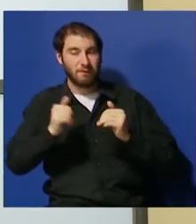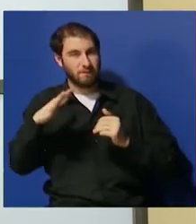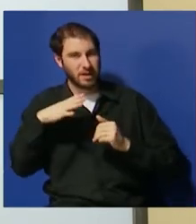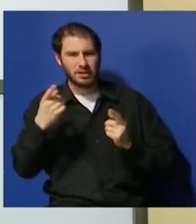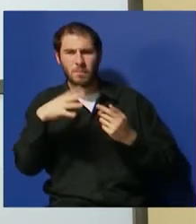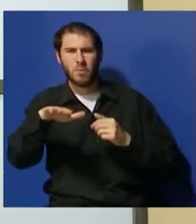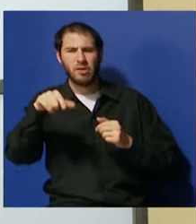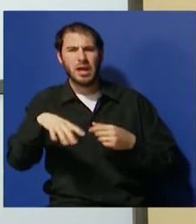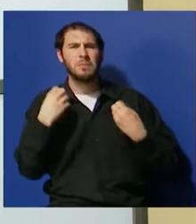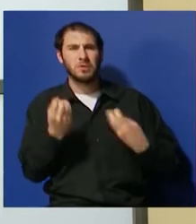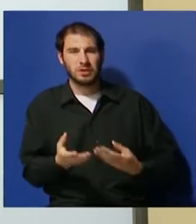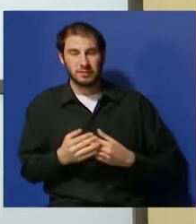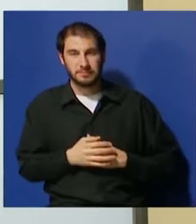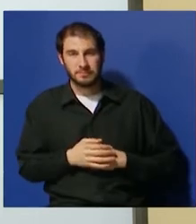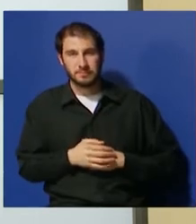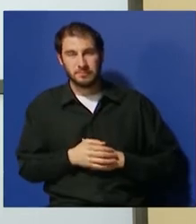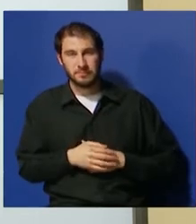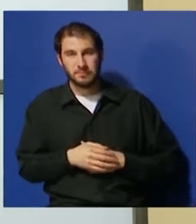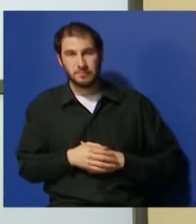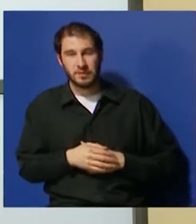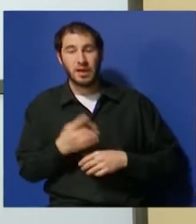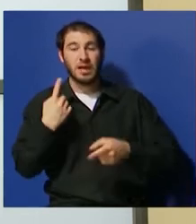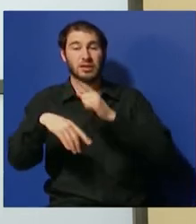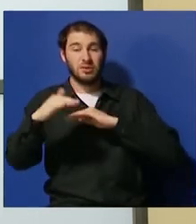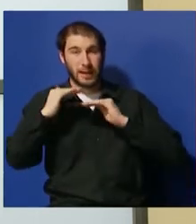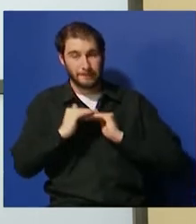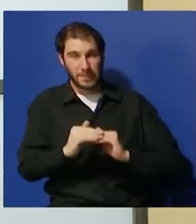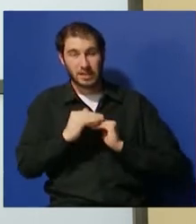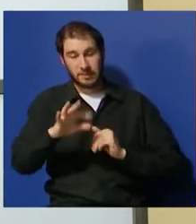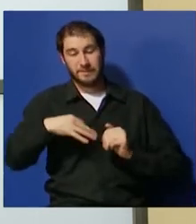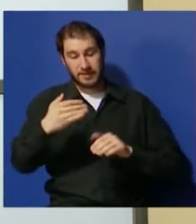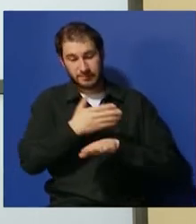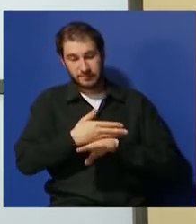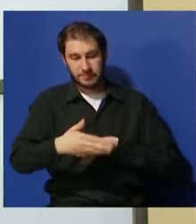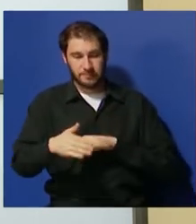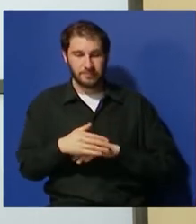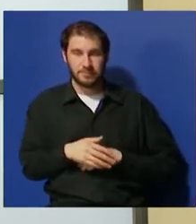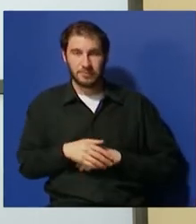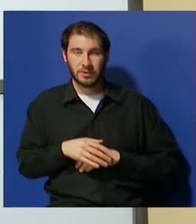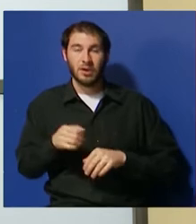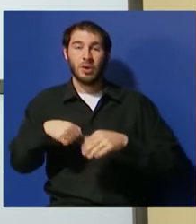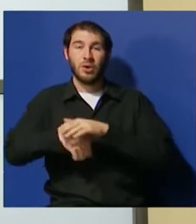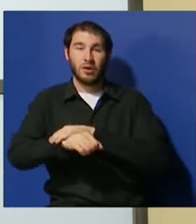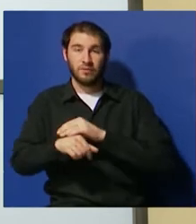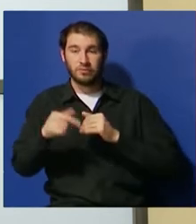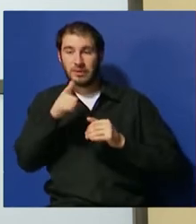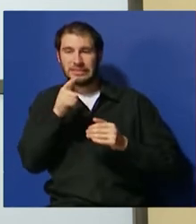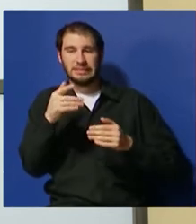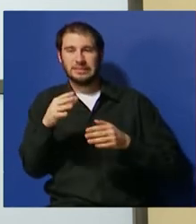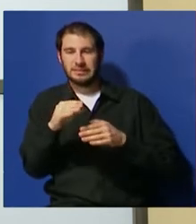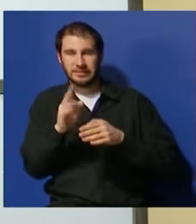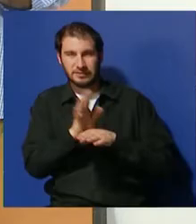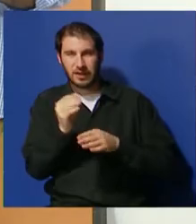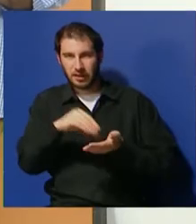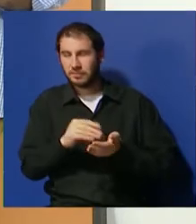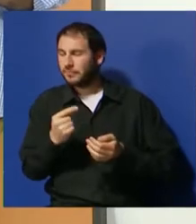pueblo existe eso? Claro. Historias mínimas de la vida que el fútbol le pasa por algún costadito.